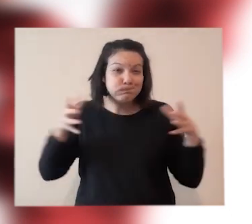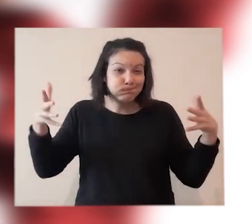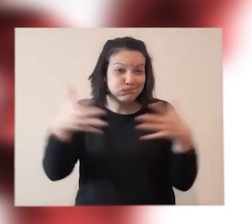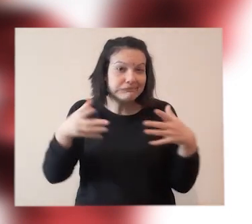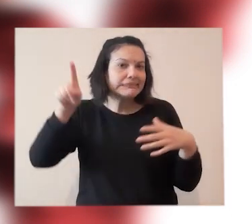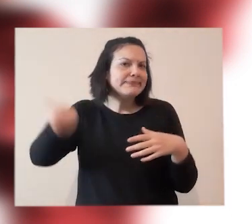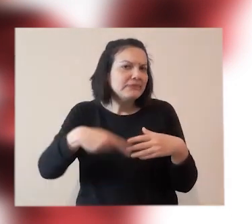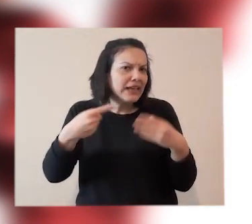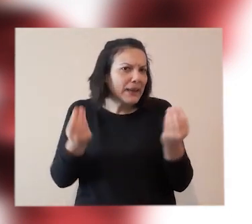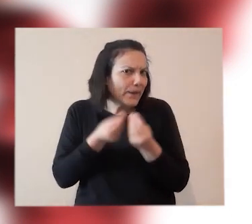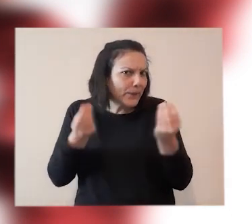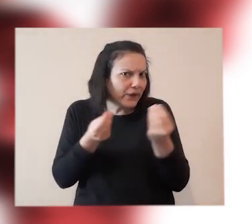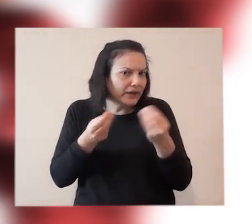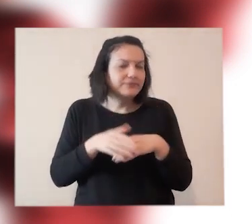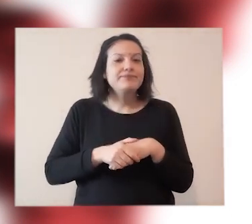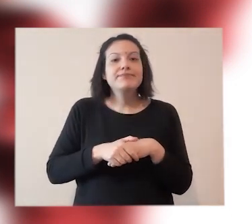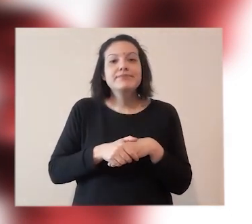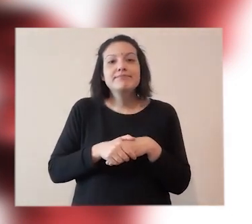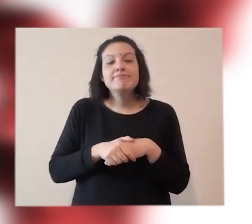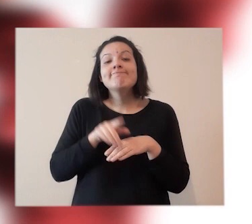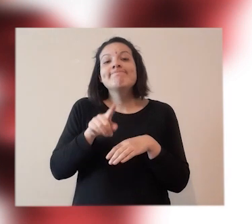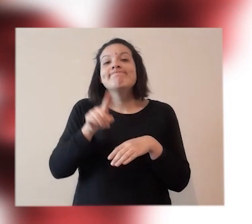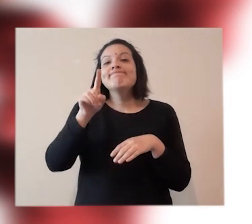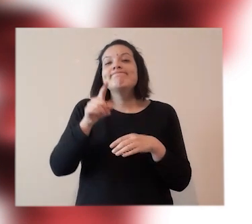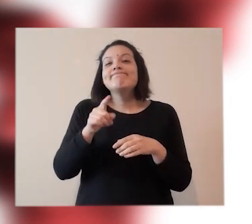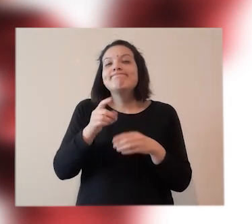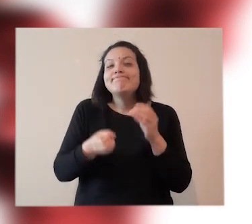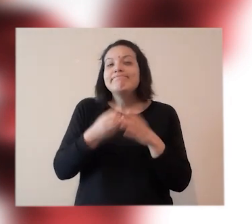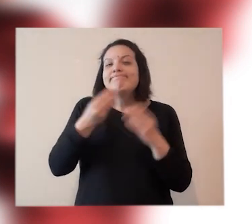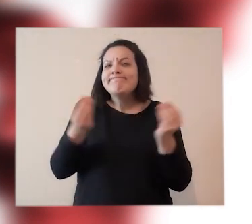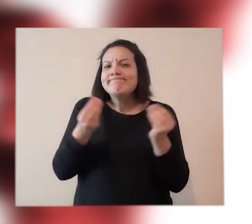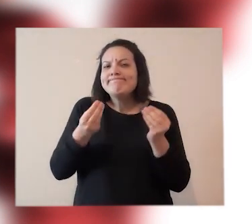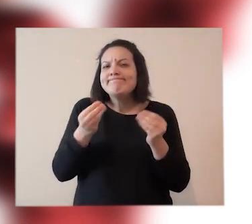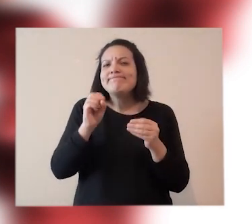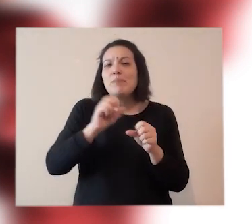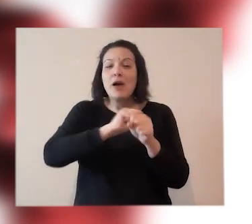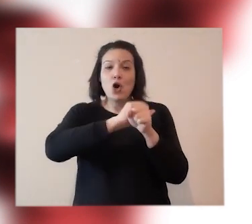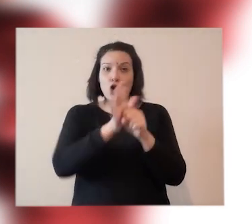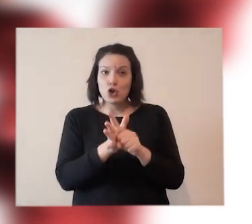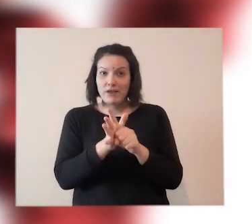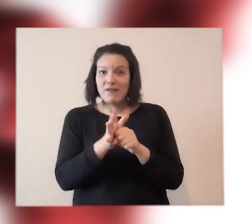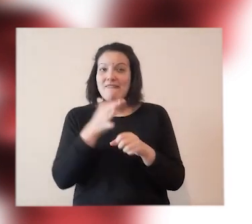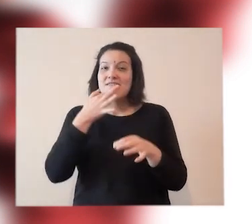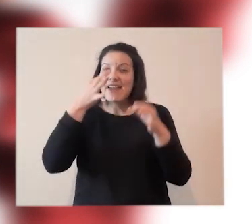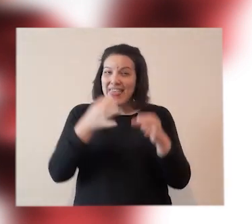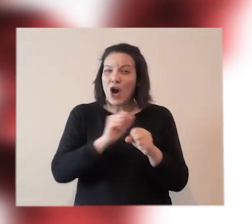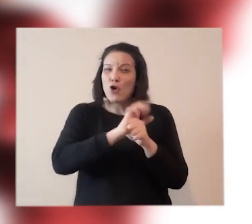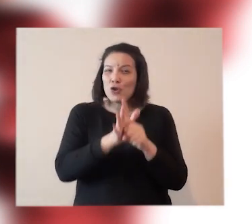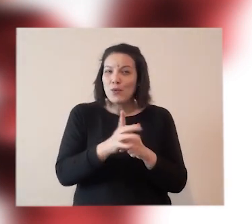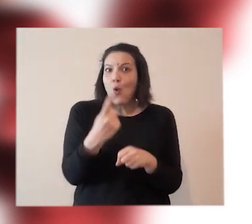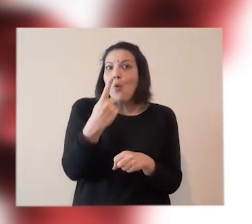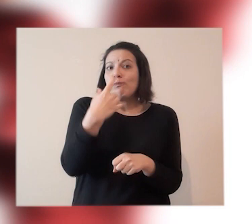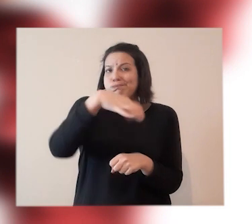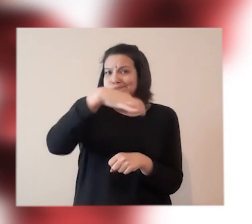hoy día transcurre. Básicamente el agente causal es el denominado coronavirus, que en realidad los coronavirus no es un